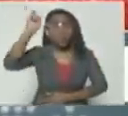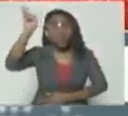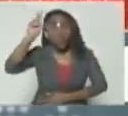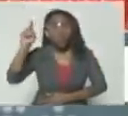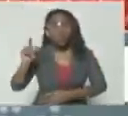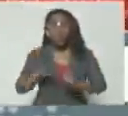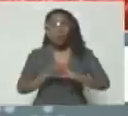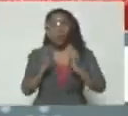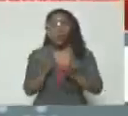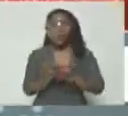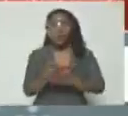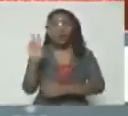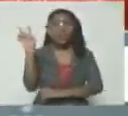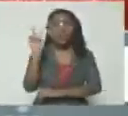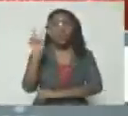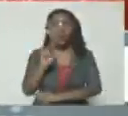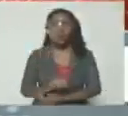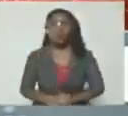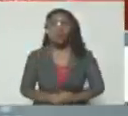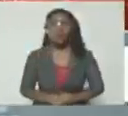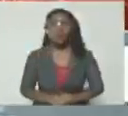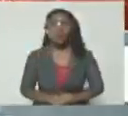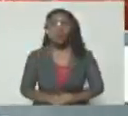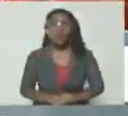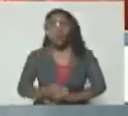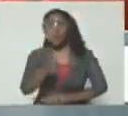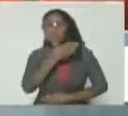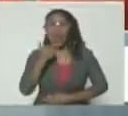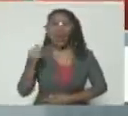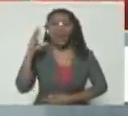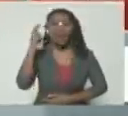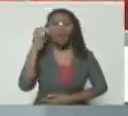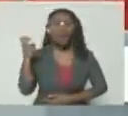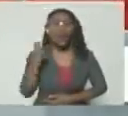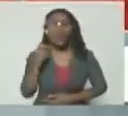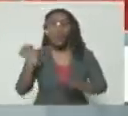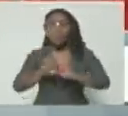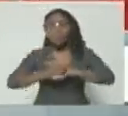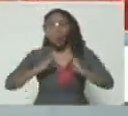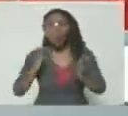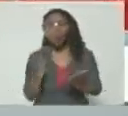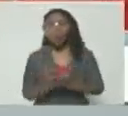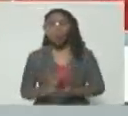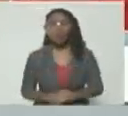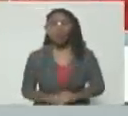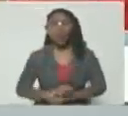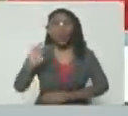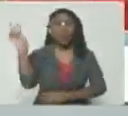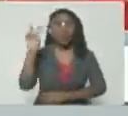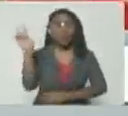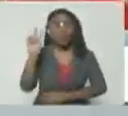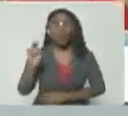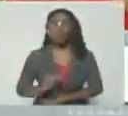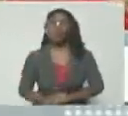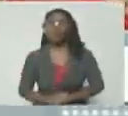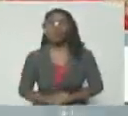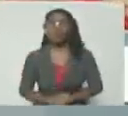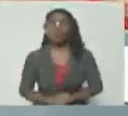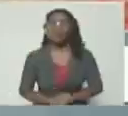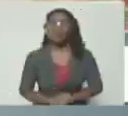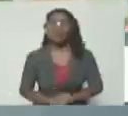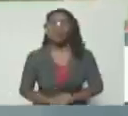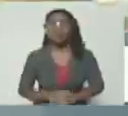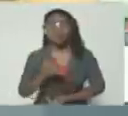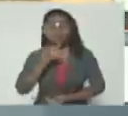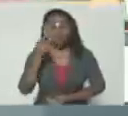los venezolanos. Del mejor cacao y el chocolate del mundo, los venezolanos.